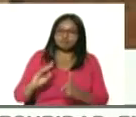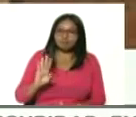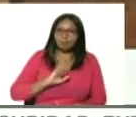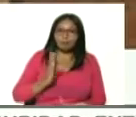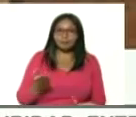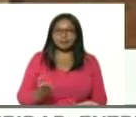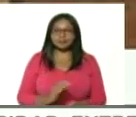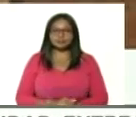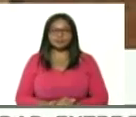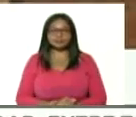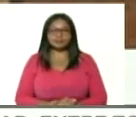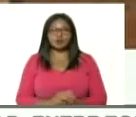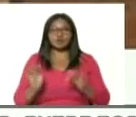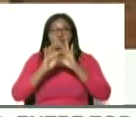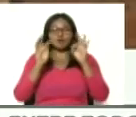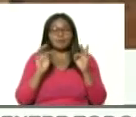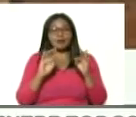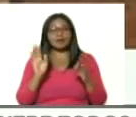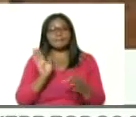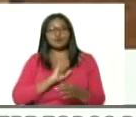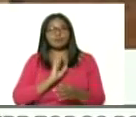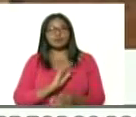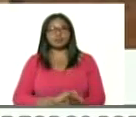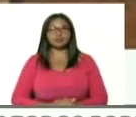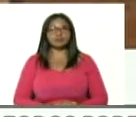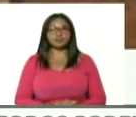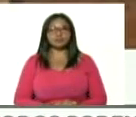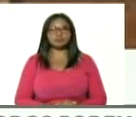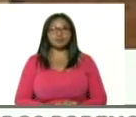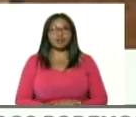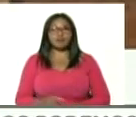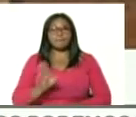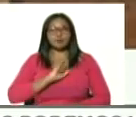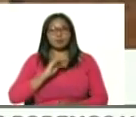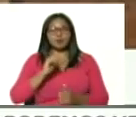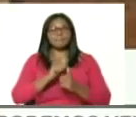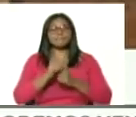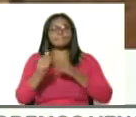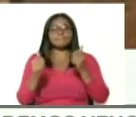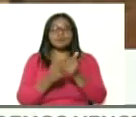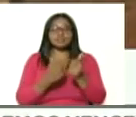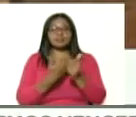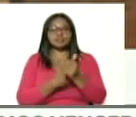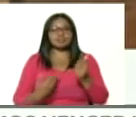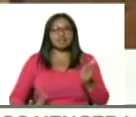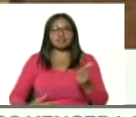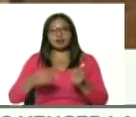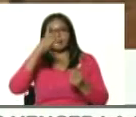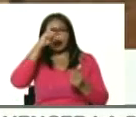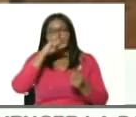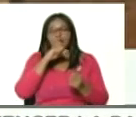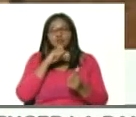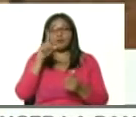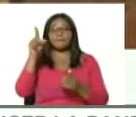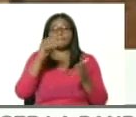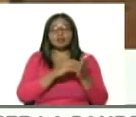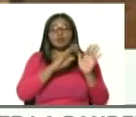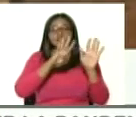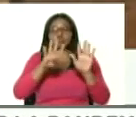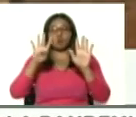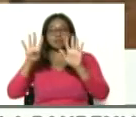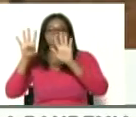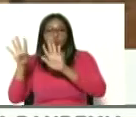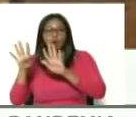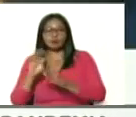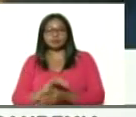El modelo constitucional, Aristóbulo fue vicepresidente de la Asamblea Nacional Constituyente del año 99, Aristóbulo. Y